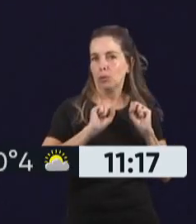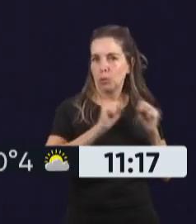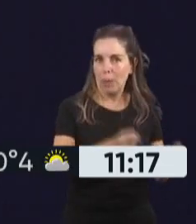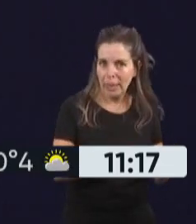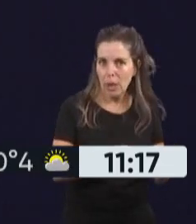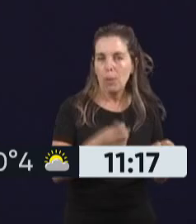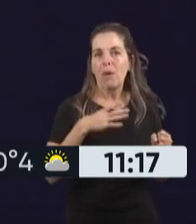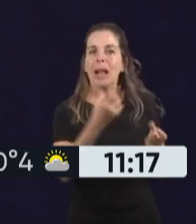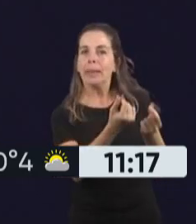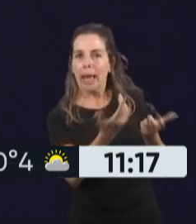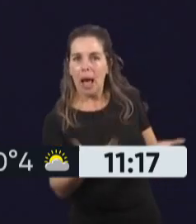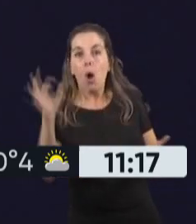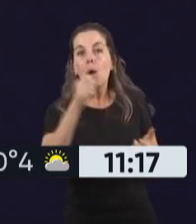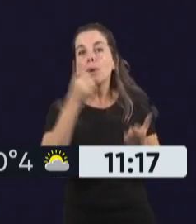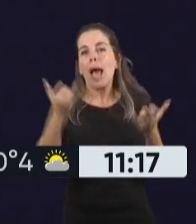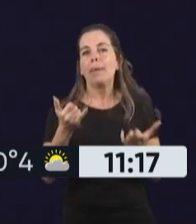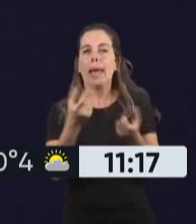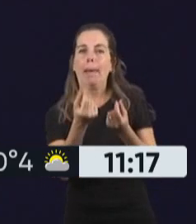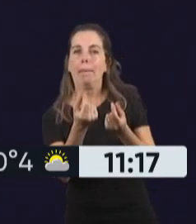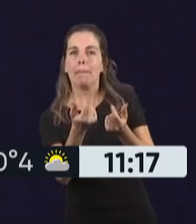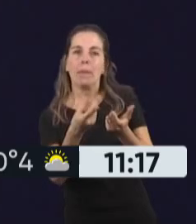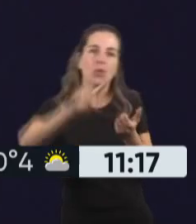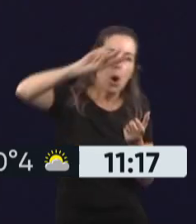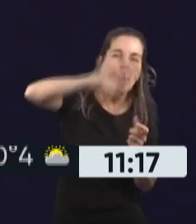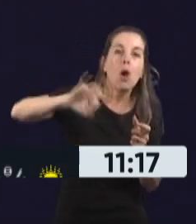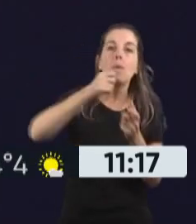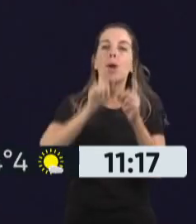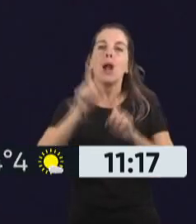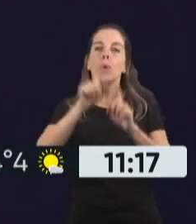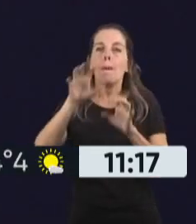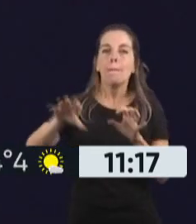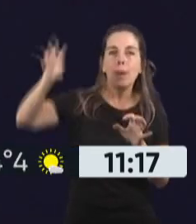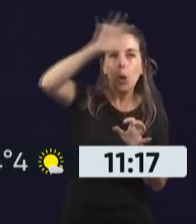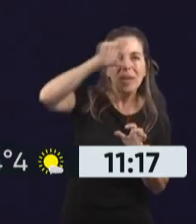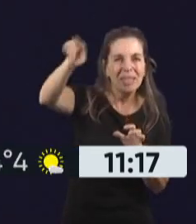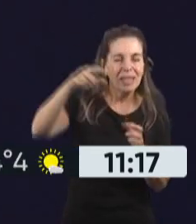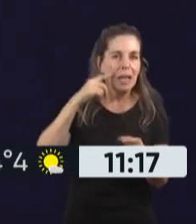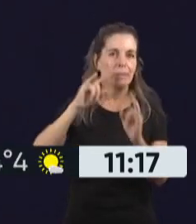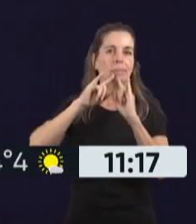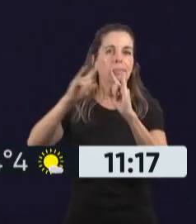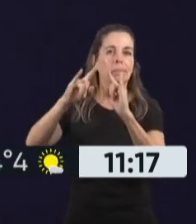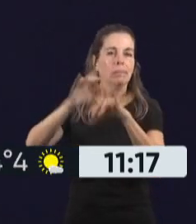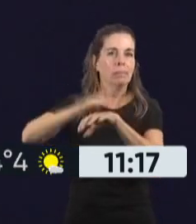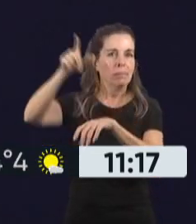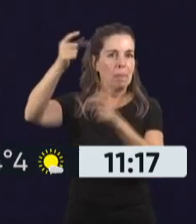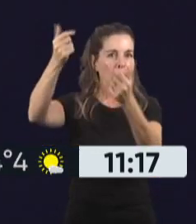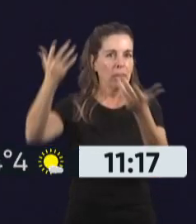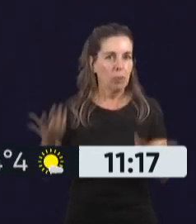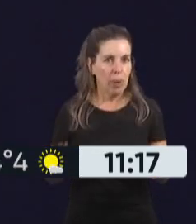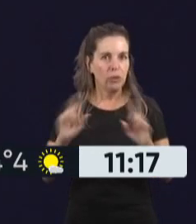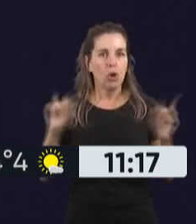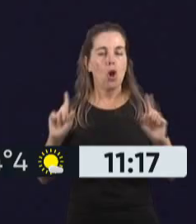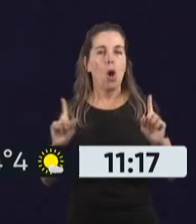o porque había funciones superpuestas, o porque las provincias pasan a hacerse cargo de ese presupuesto y no